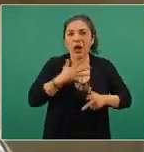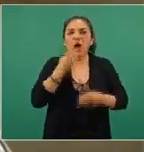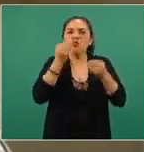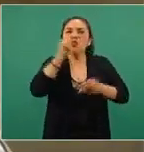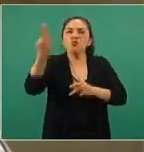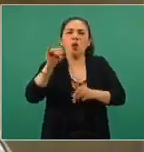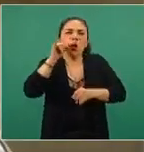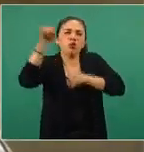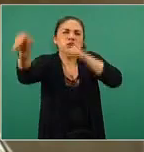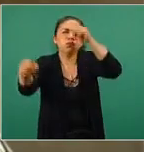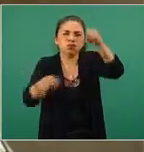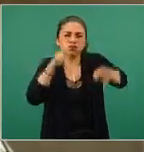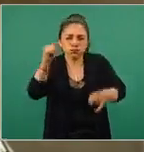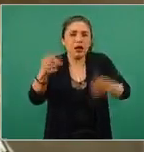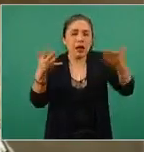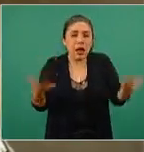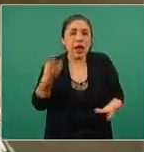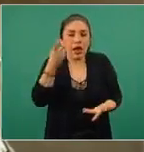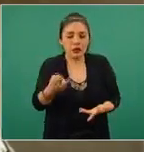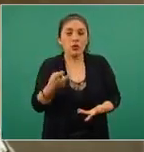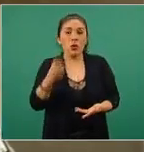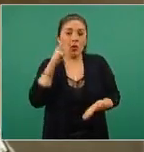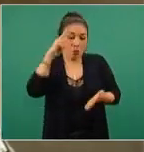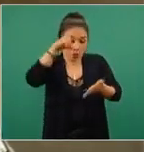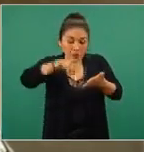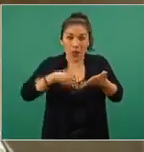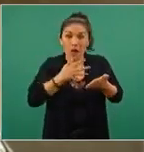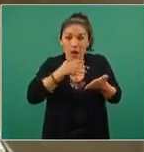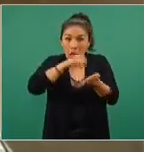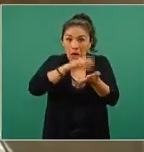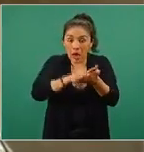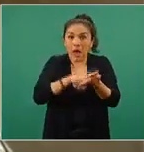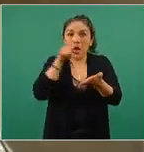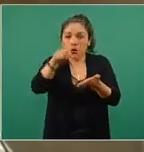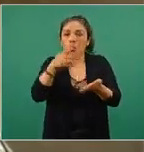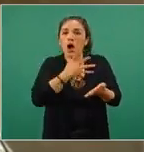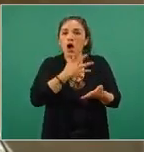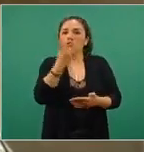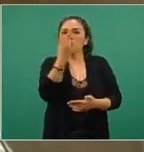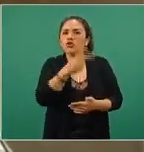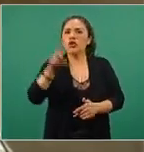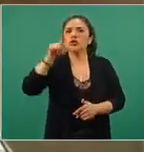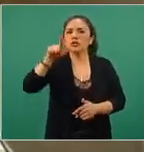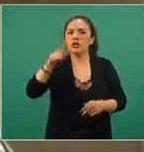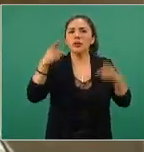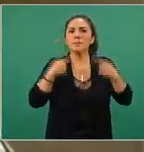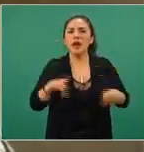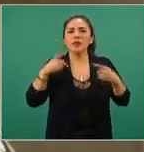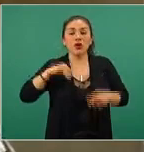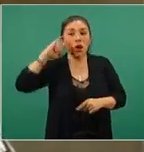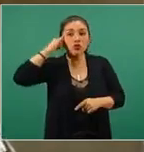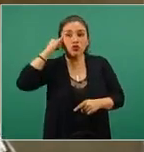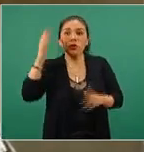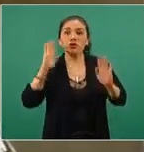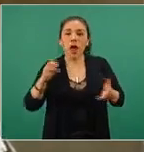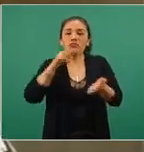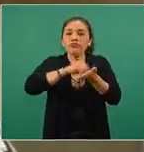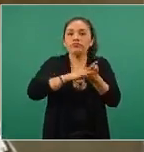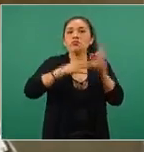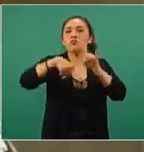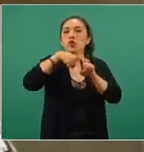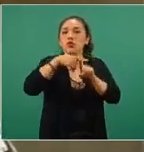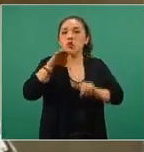de zonas. Entonces, según las cifras que nos ponían, ustedes tenían 217 personas indígenas confirmadas con